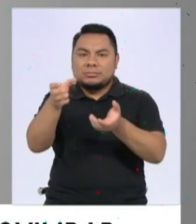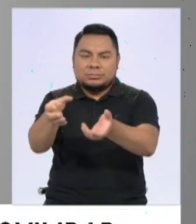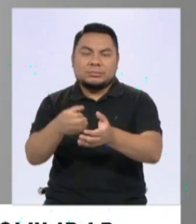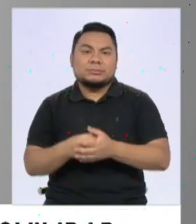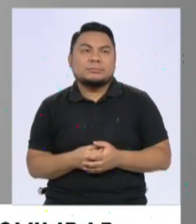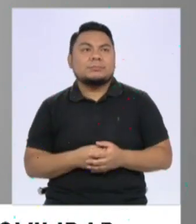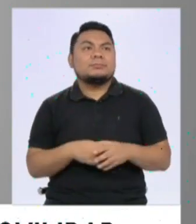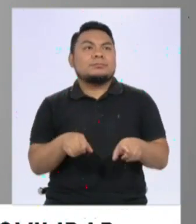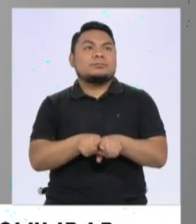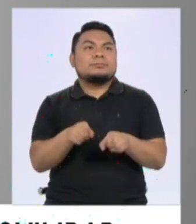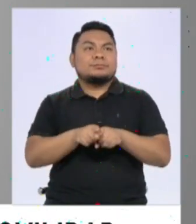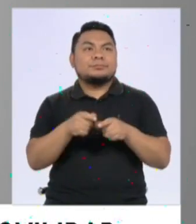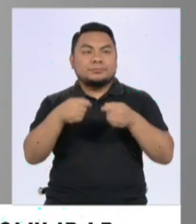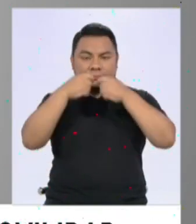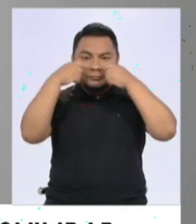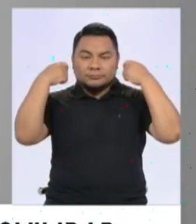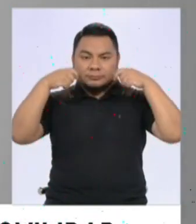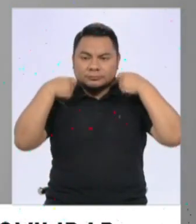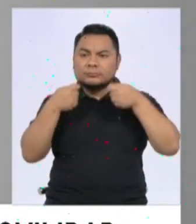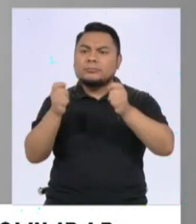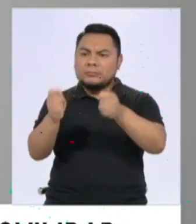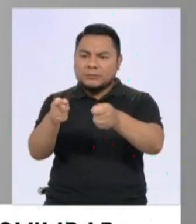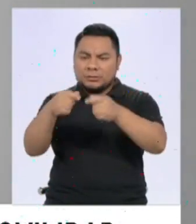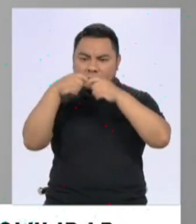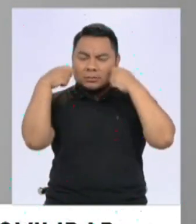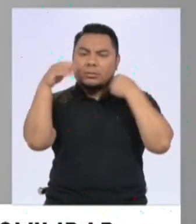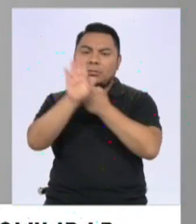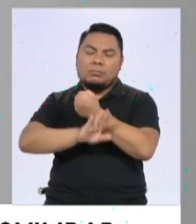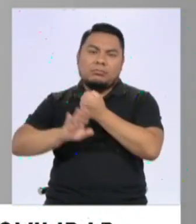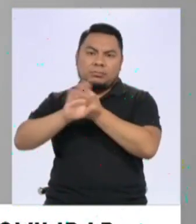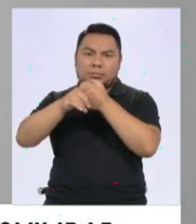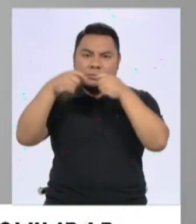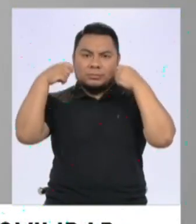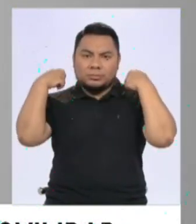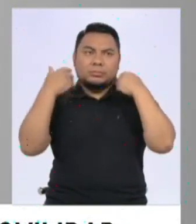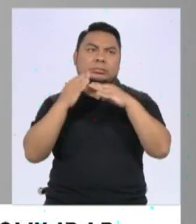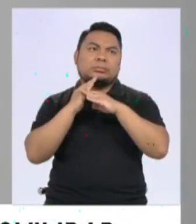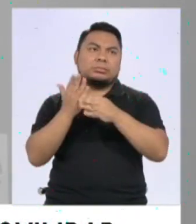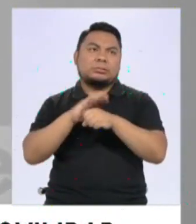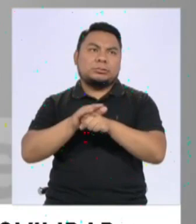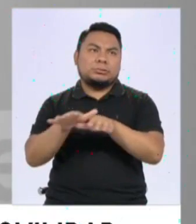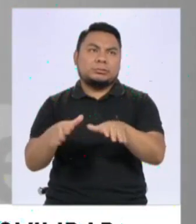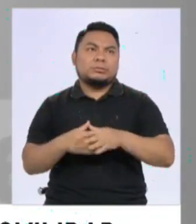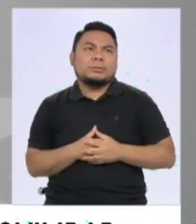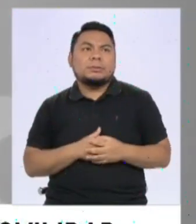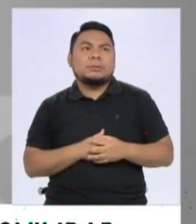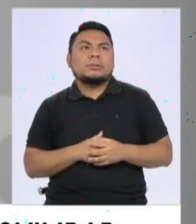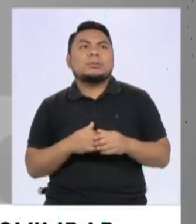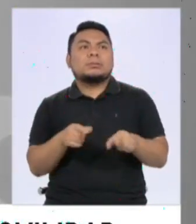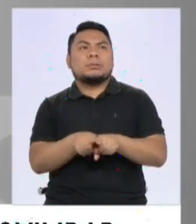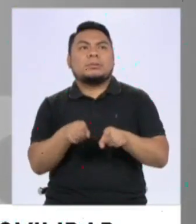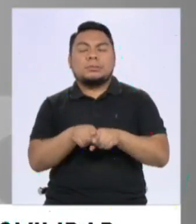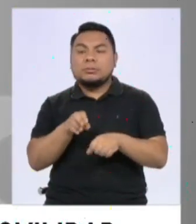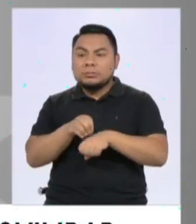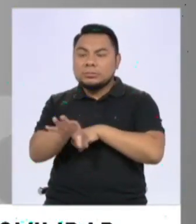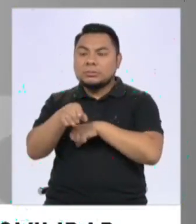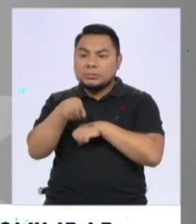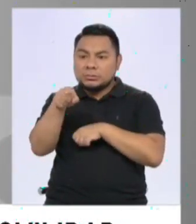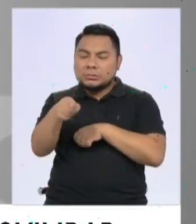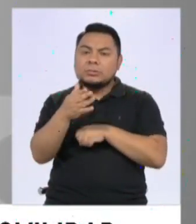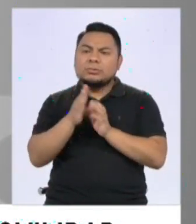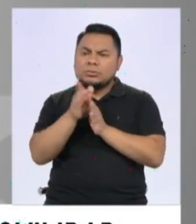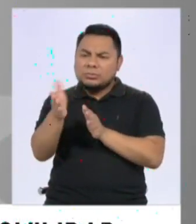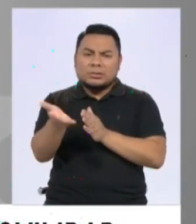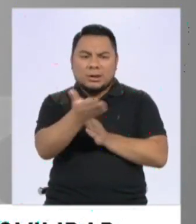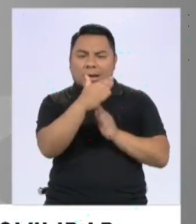modo le entrega una mascarilla para que esté protegido y evite el contagio del comit 19 también le recomienda quedarse